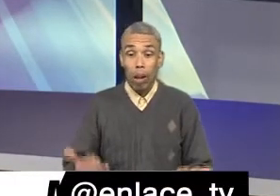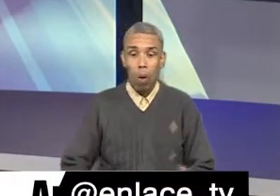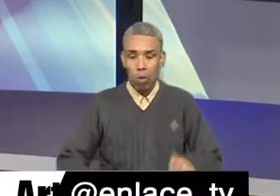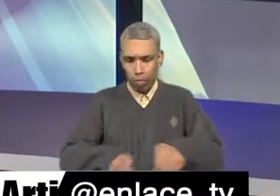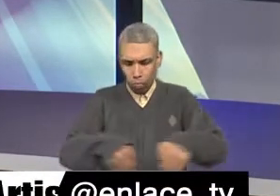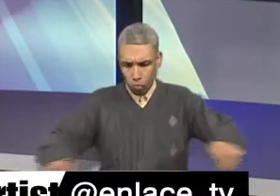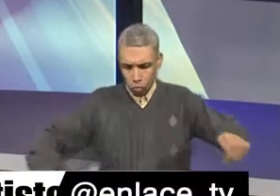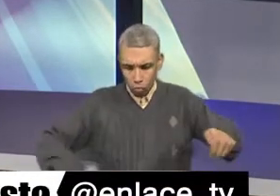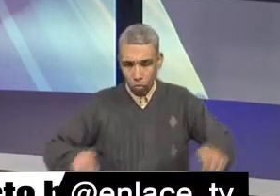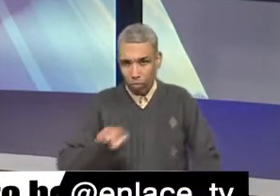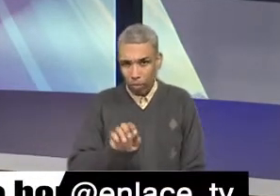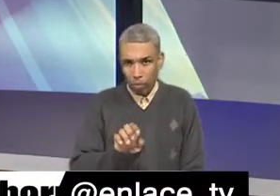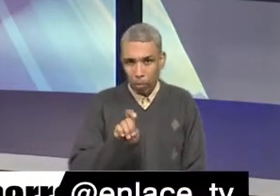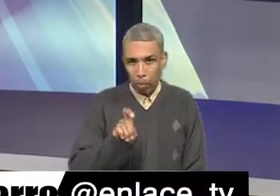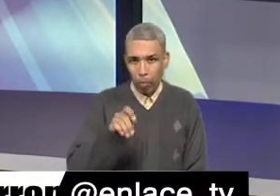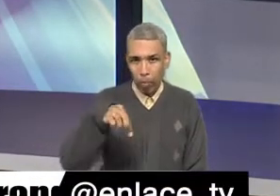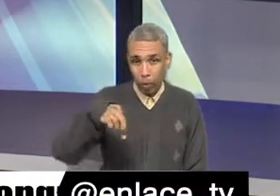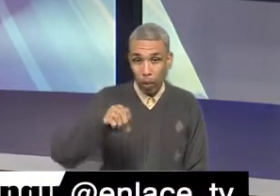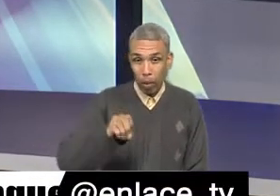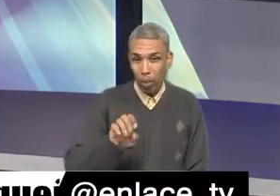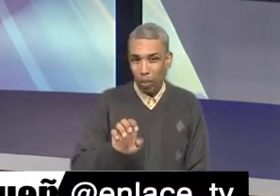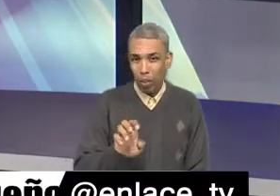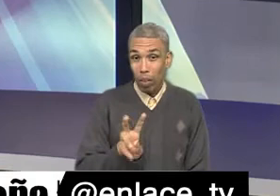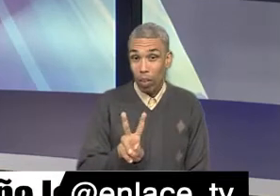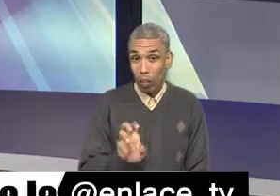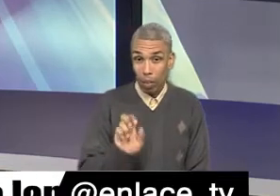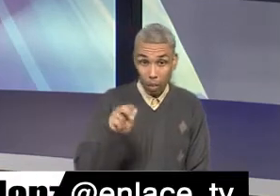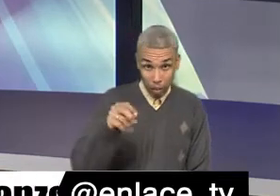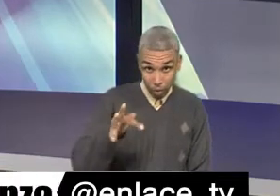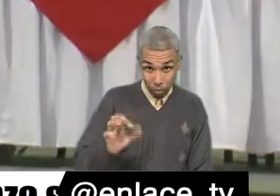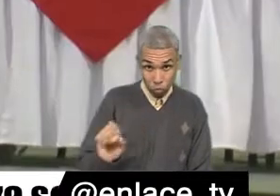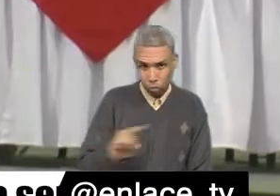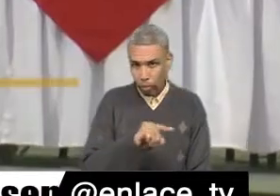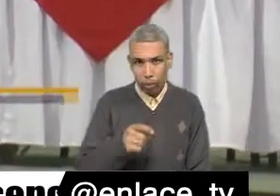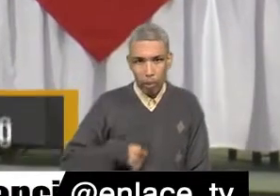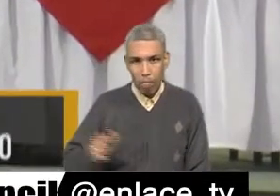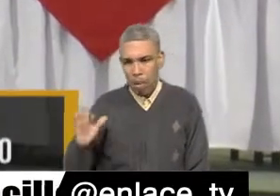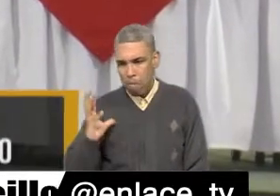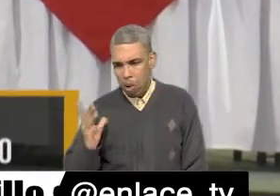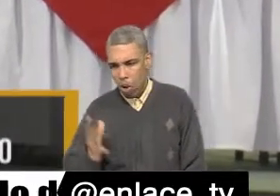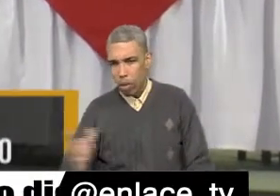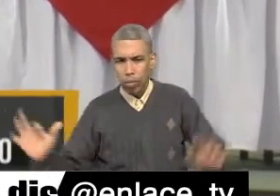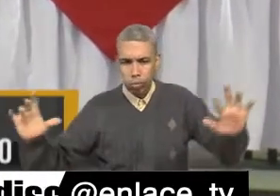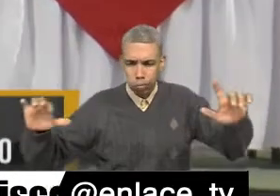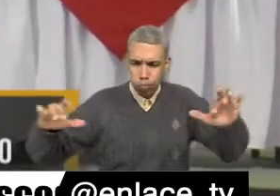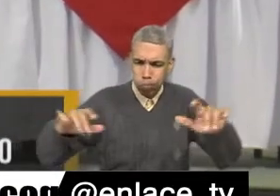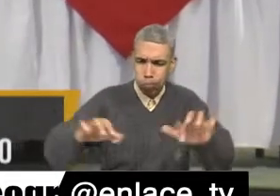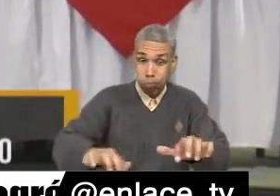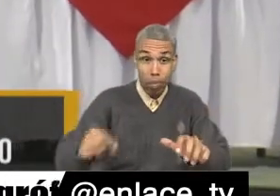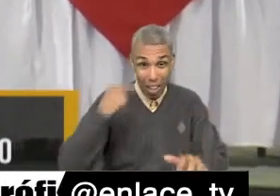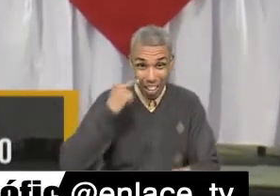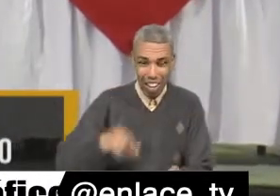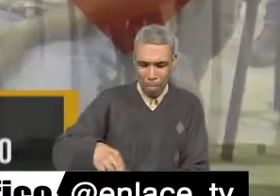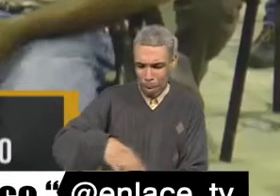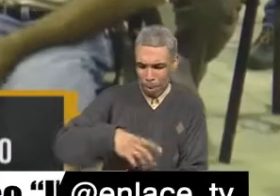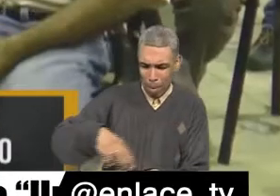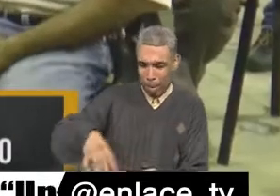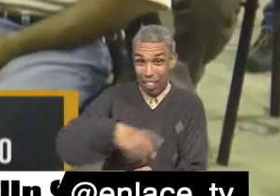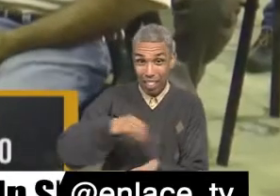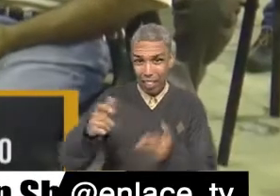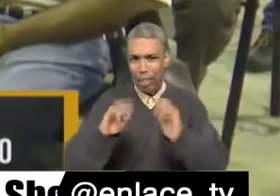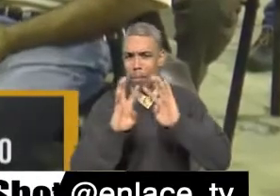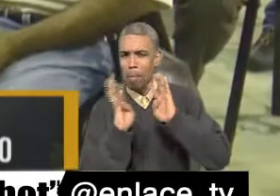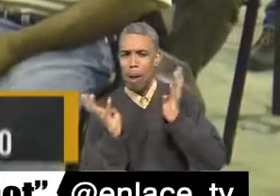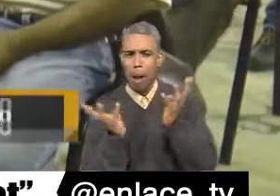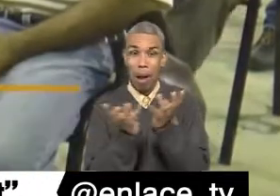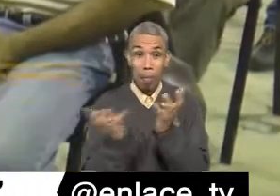como cumbre de congresistas santandereanos. En el Centro de Exposiciones Expoeventos tiene lugar cumbre de congresistas santandereanos a fin de